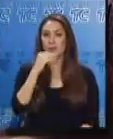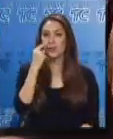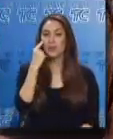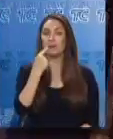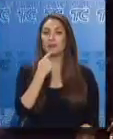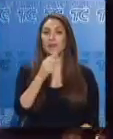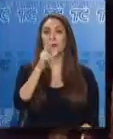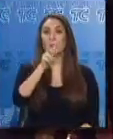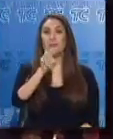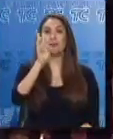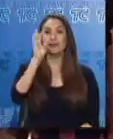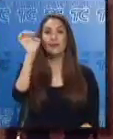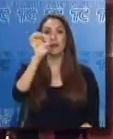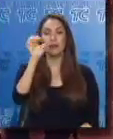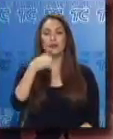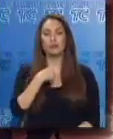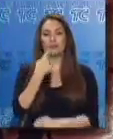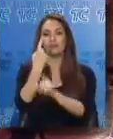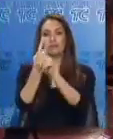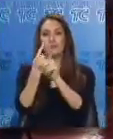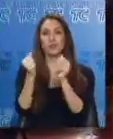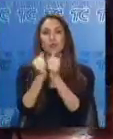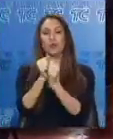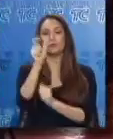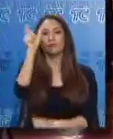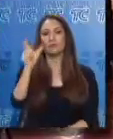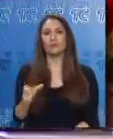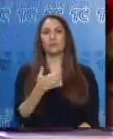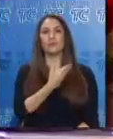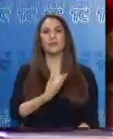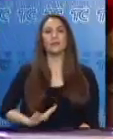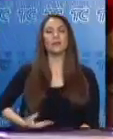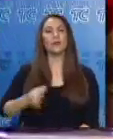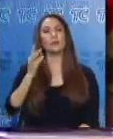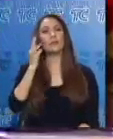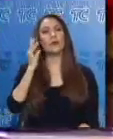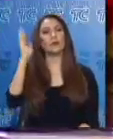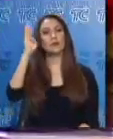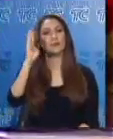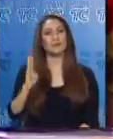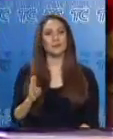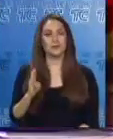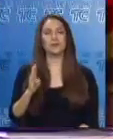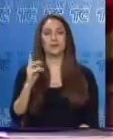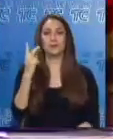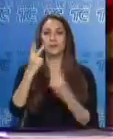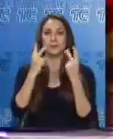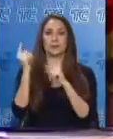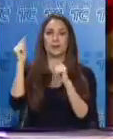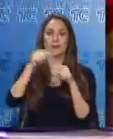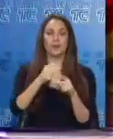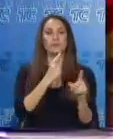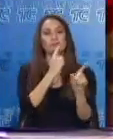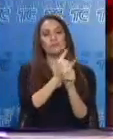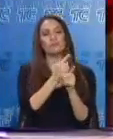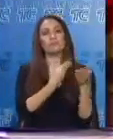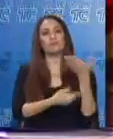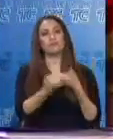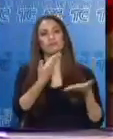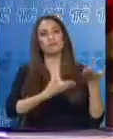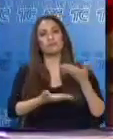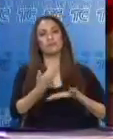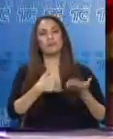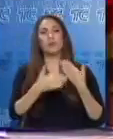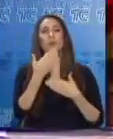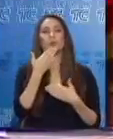el 26 de enero tendrá un encuentro con su homóloga brasileña en Carondelet. Te va a hacer una visita de trabajo, vamos a tener reuniones con